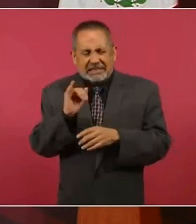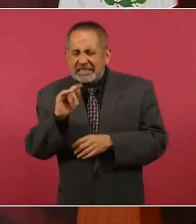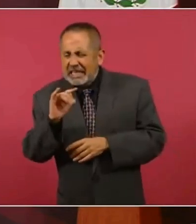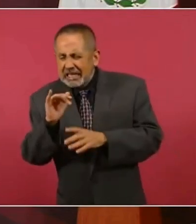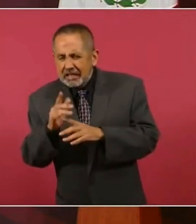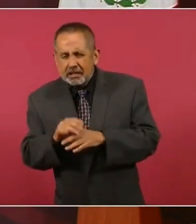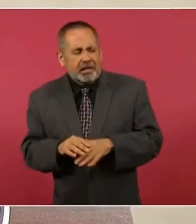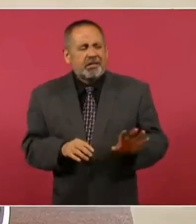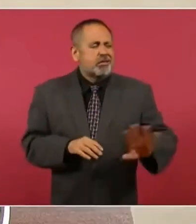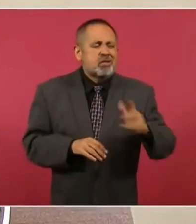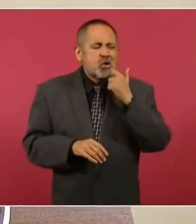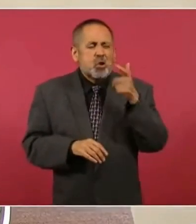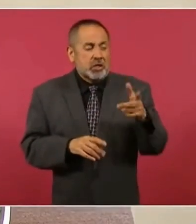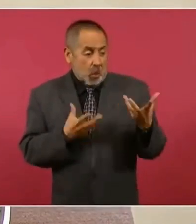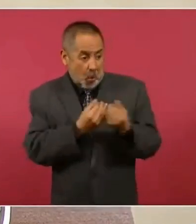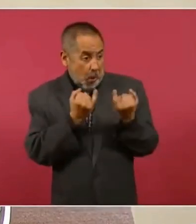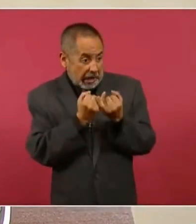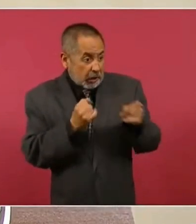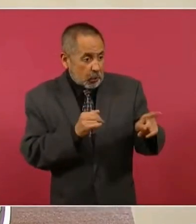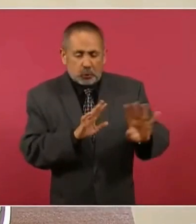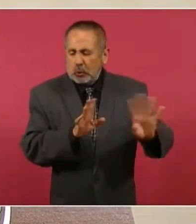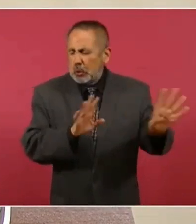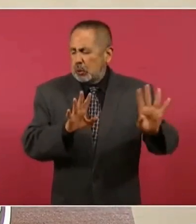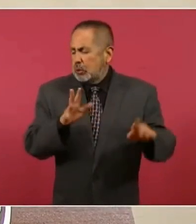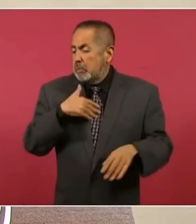quiero ser neófito.